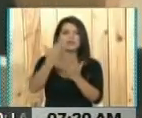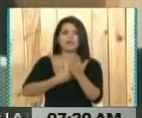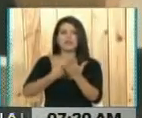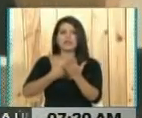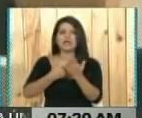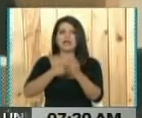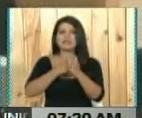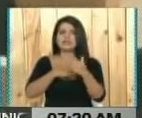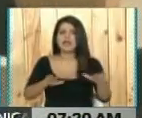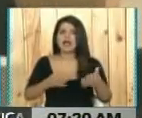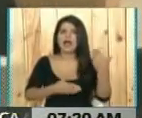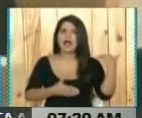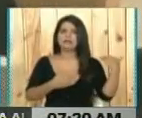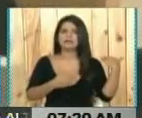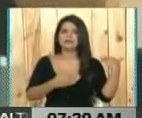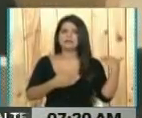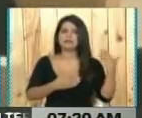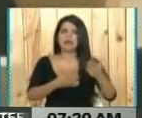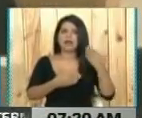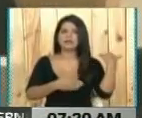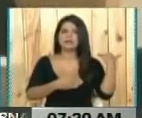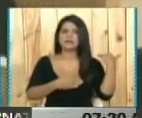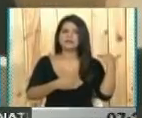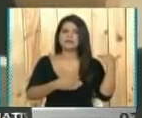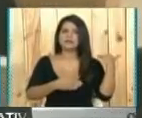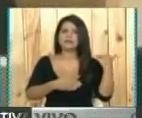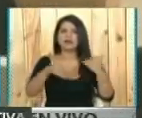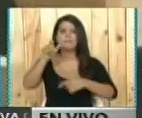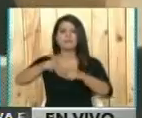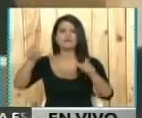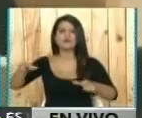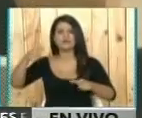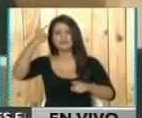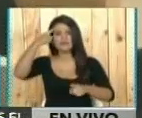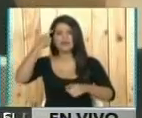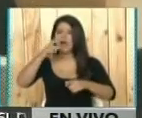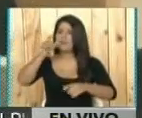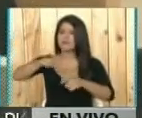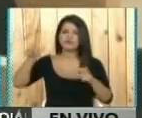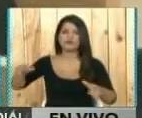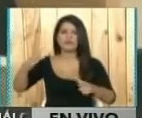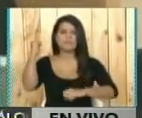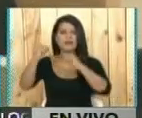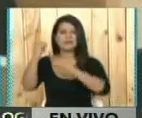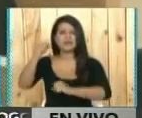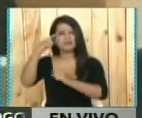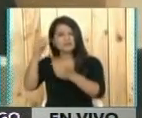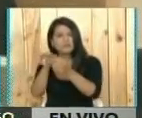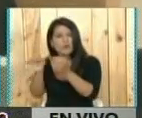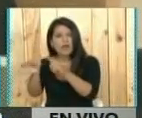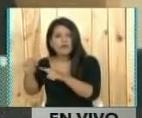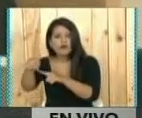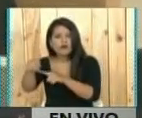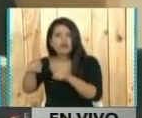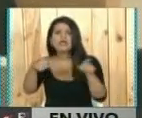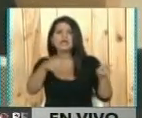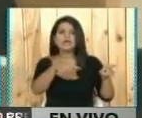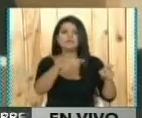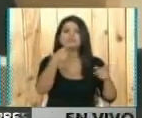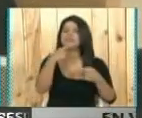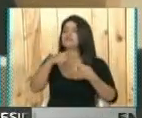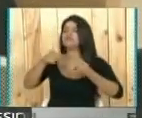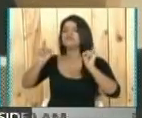decisión que había absuelto a los de la masacre del Amparo, haciendo imprescriptible la norma y mandando a